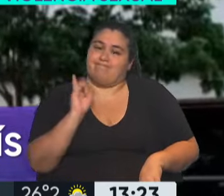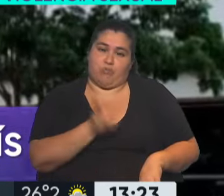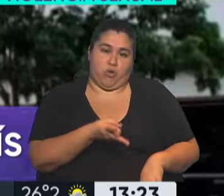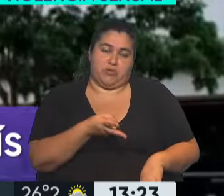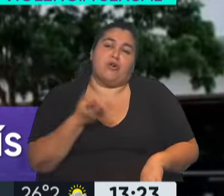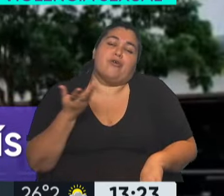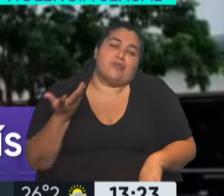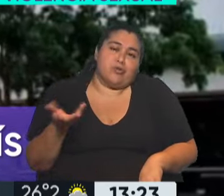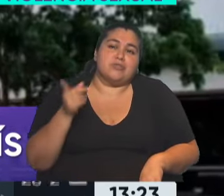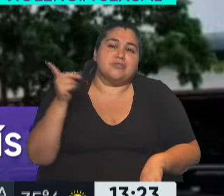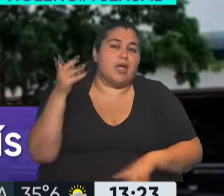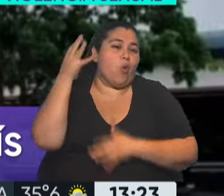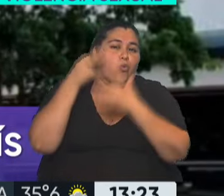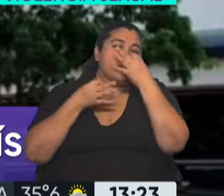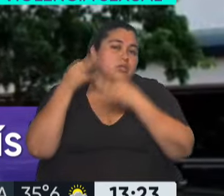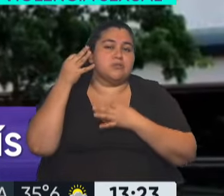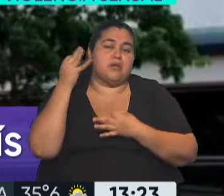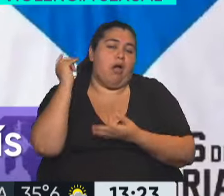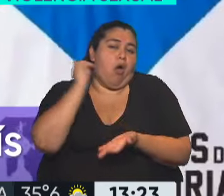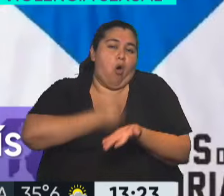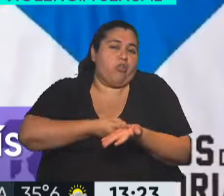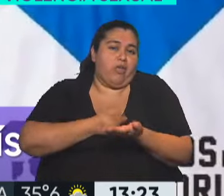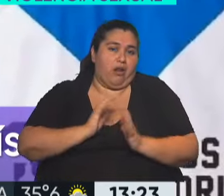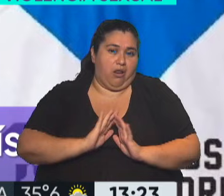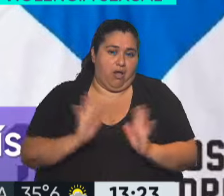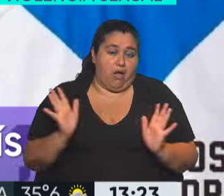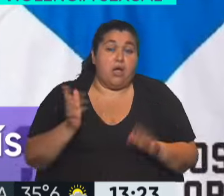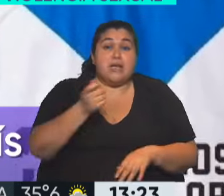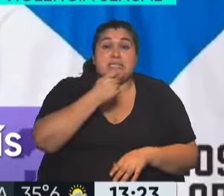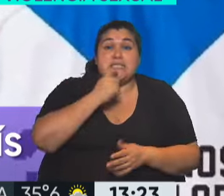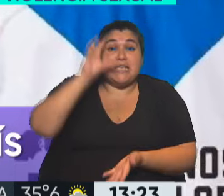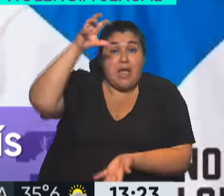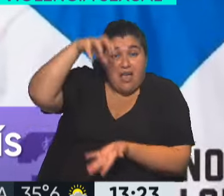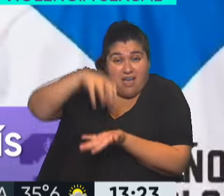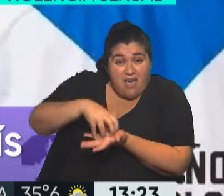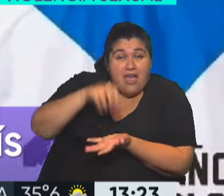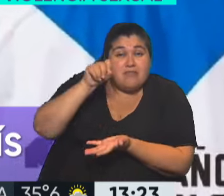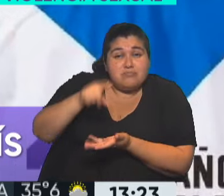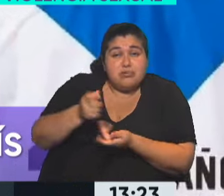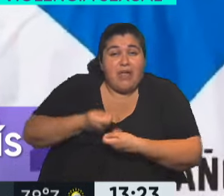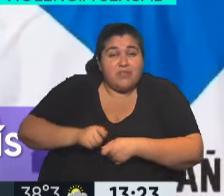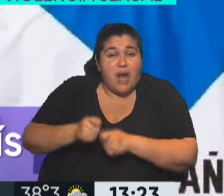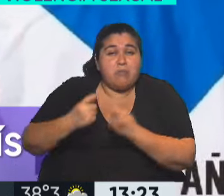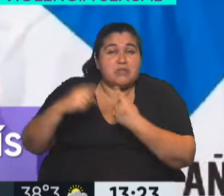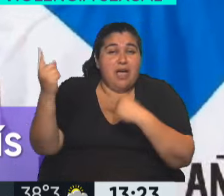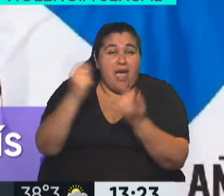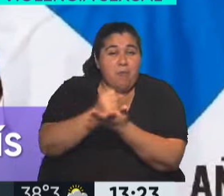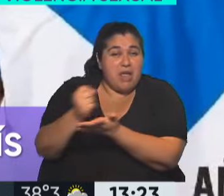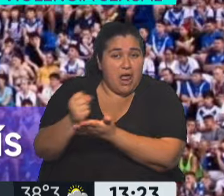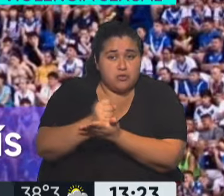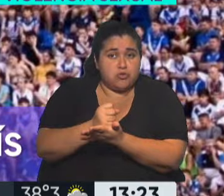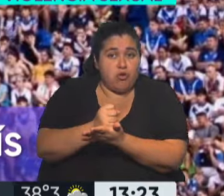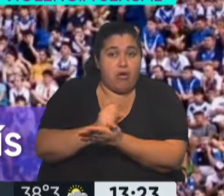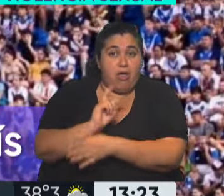tal forma que si tienen que pasar migraciones, bueno, no van a poder salir del país. Claro.